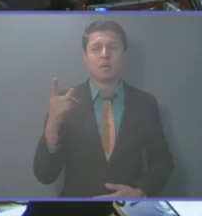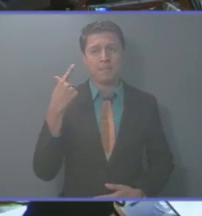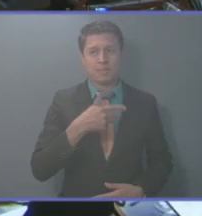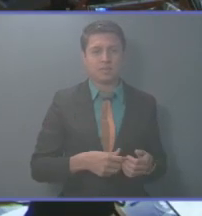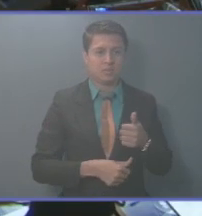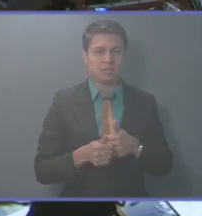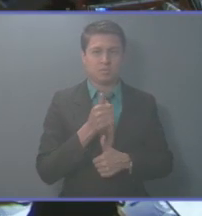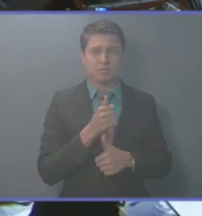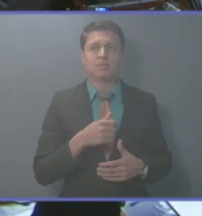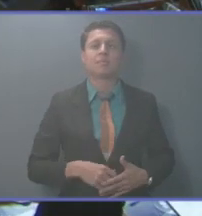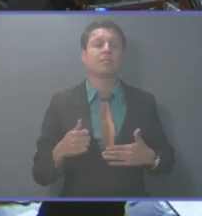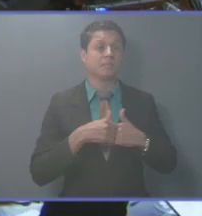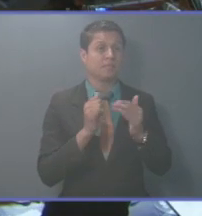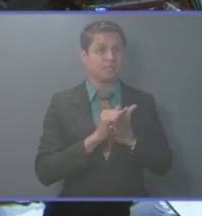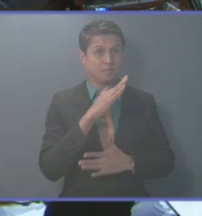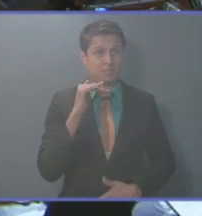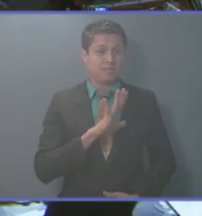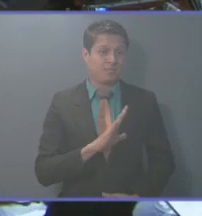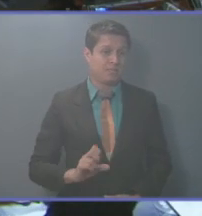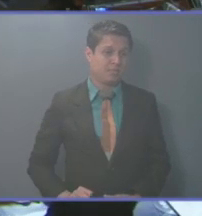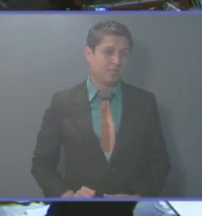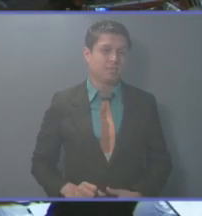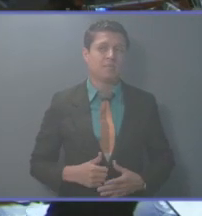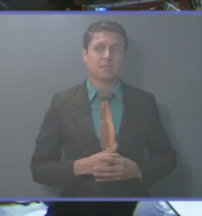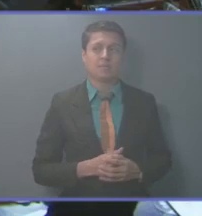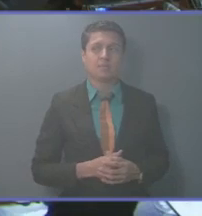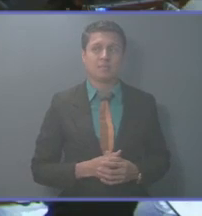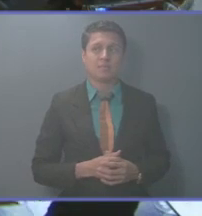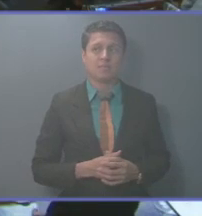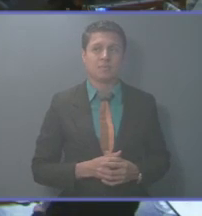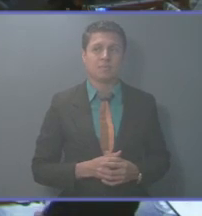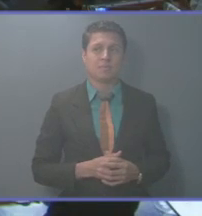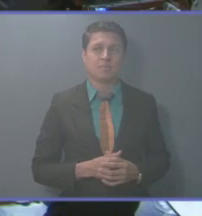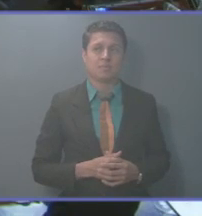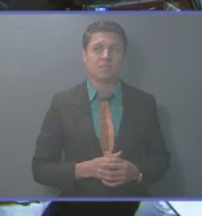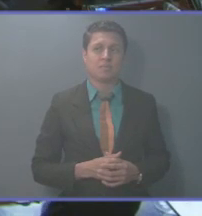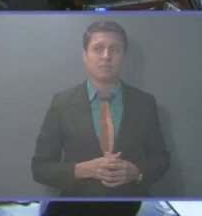Decreto número Asamblea Legislativa de la República de El Salvador.